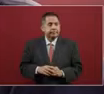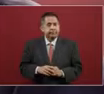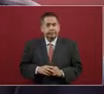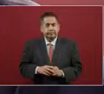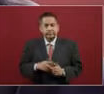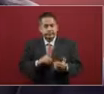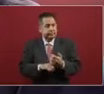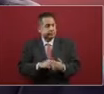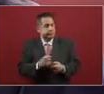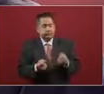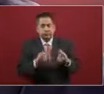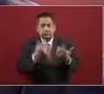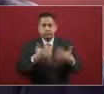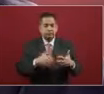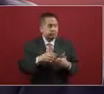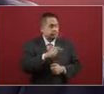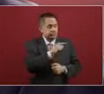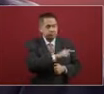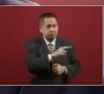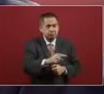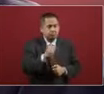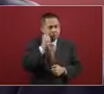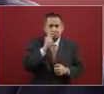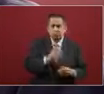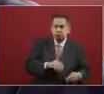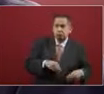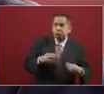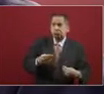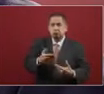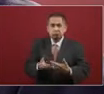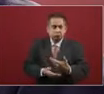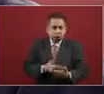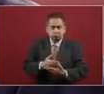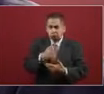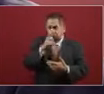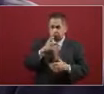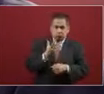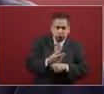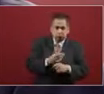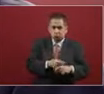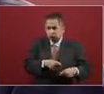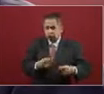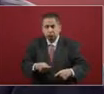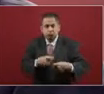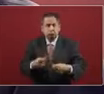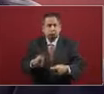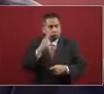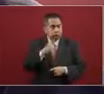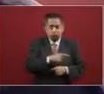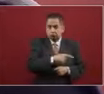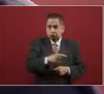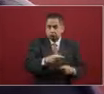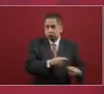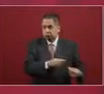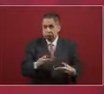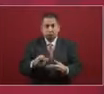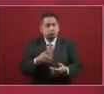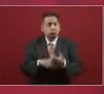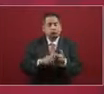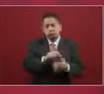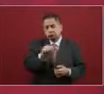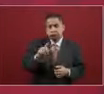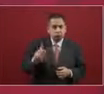no les importaba dar el servicio de energía eléctrica en los pueblos,